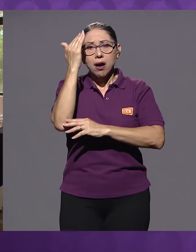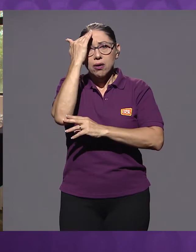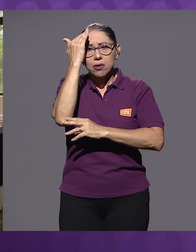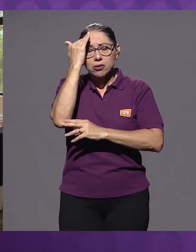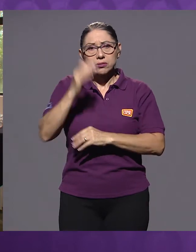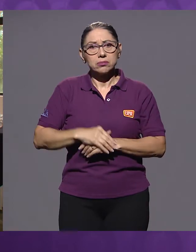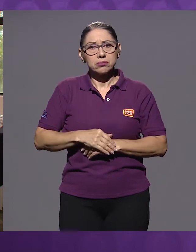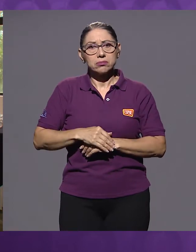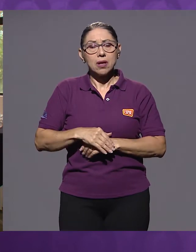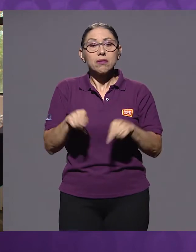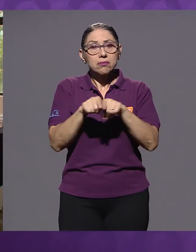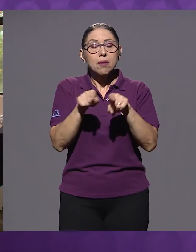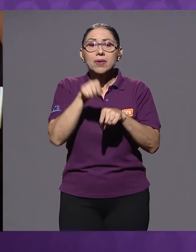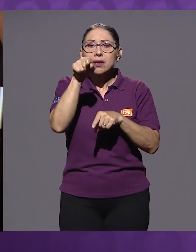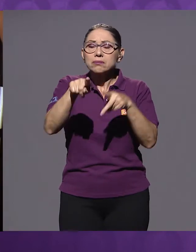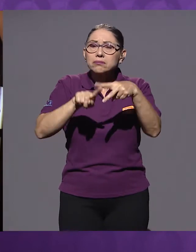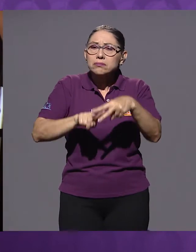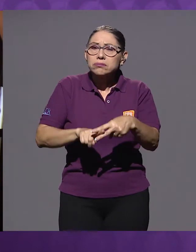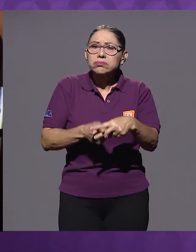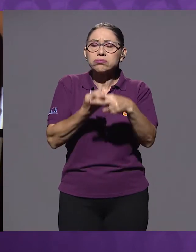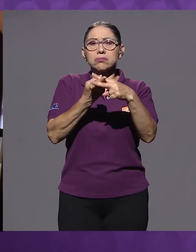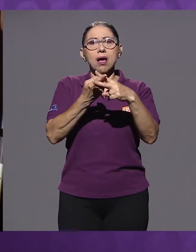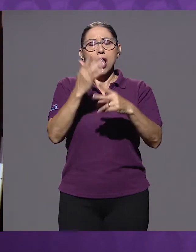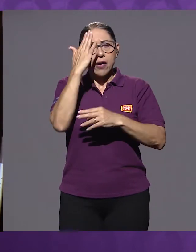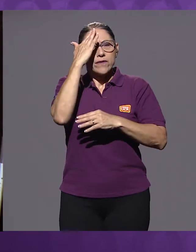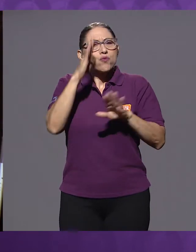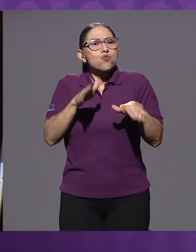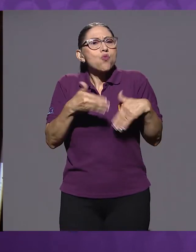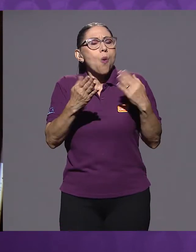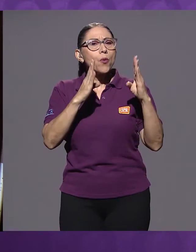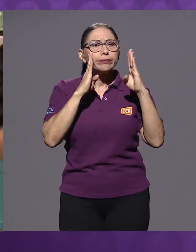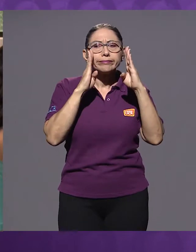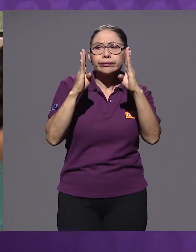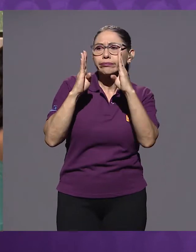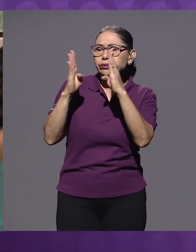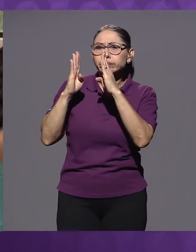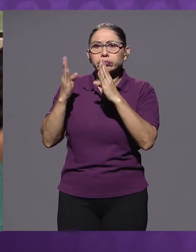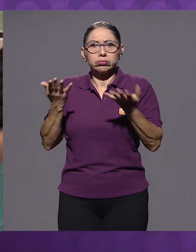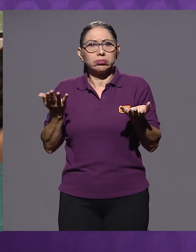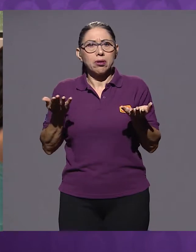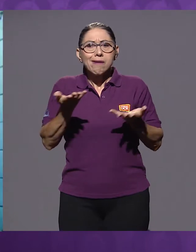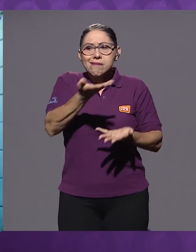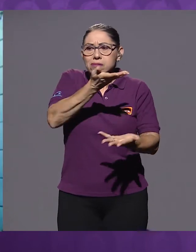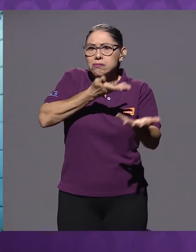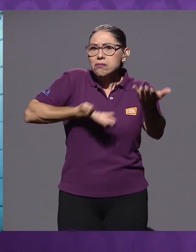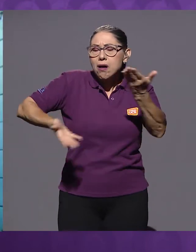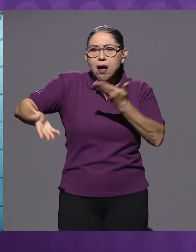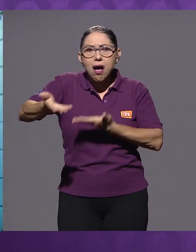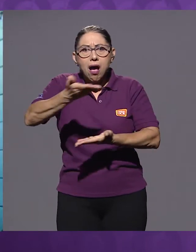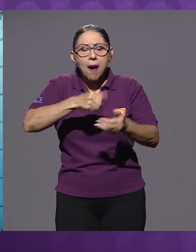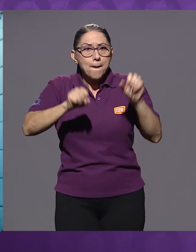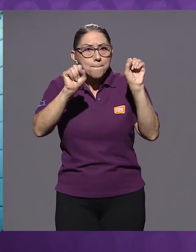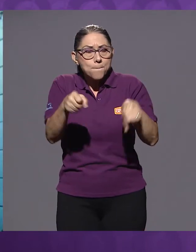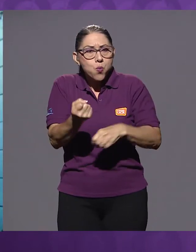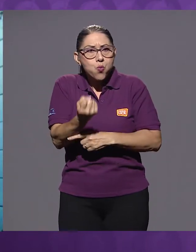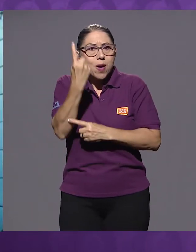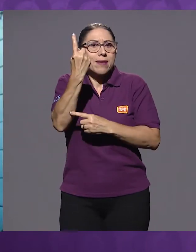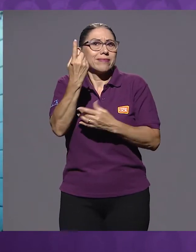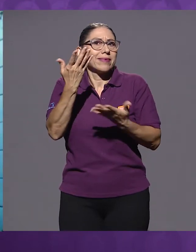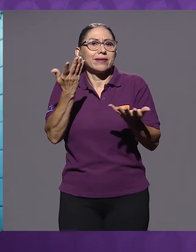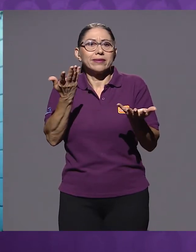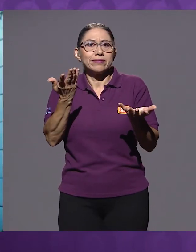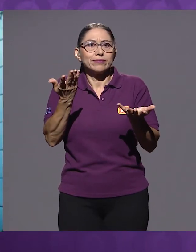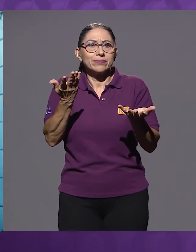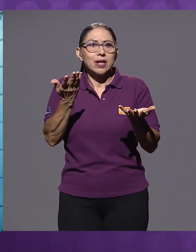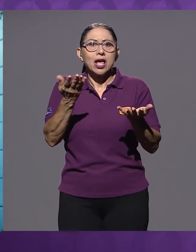conocer, comenzamos también a tener ese trato, comenzamos a llegar a entender sobre, desde